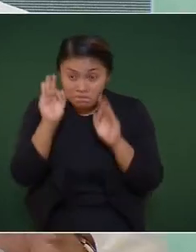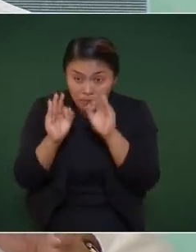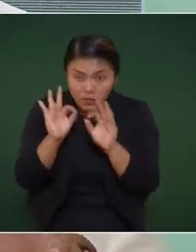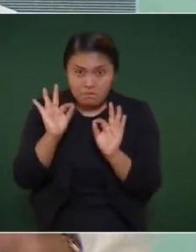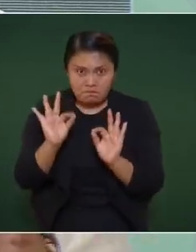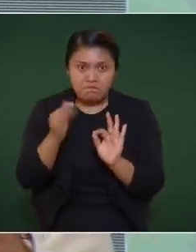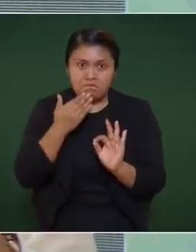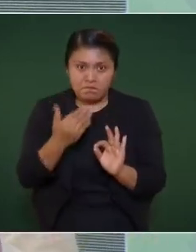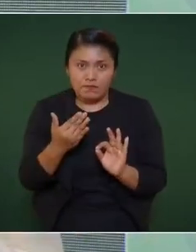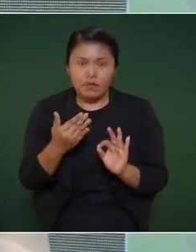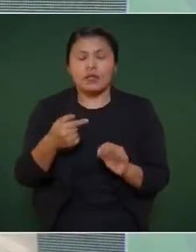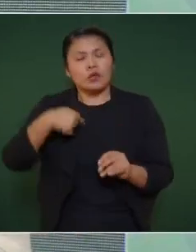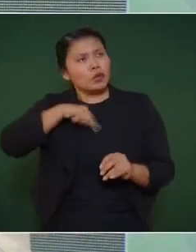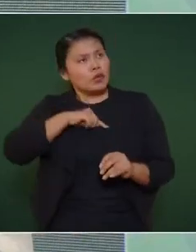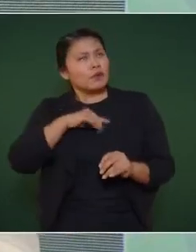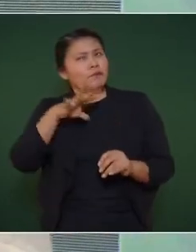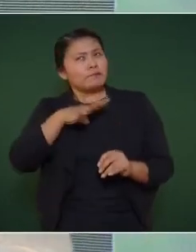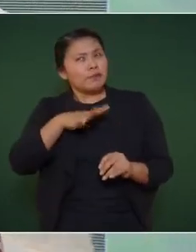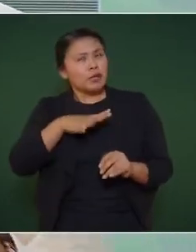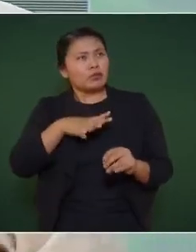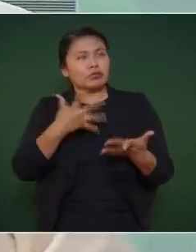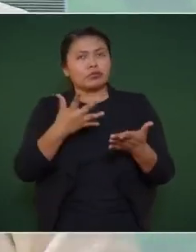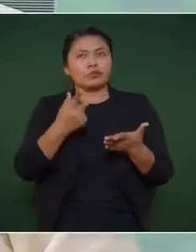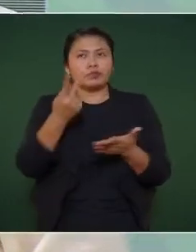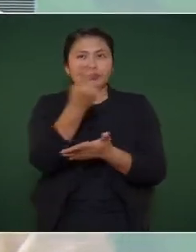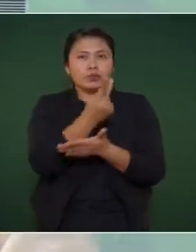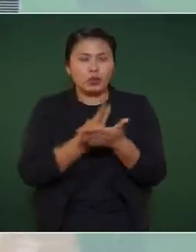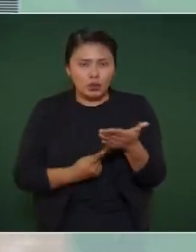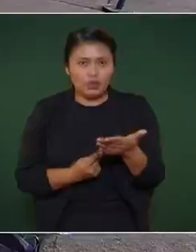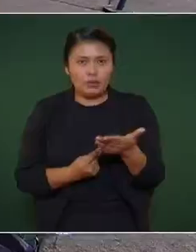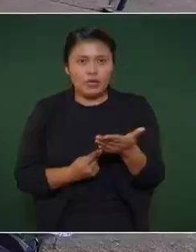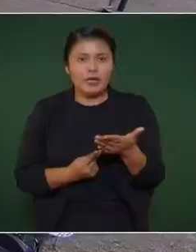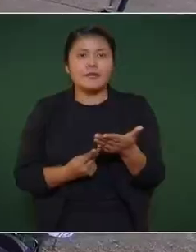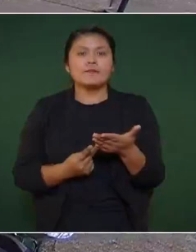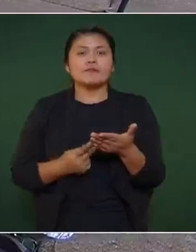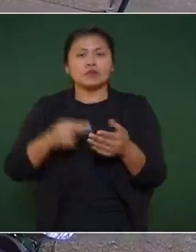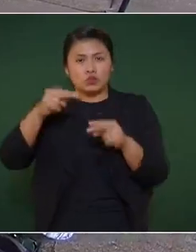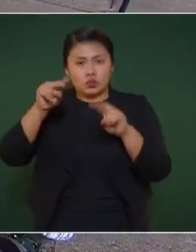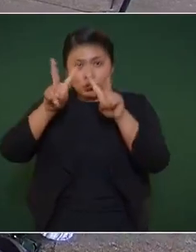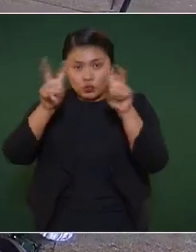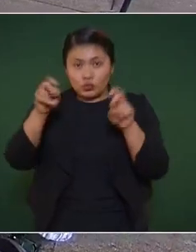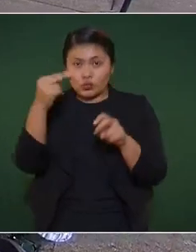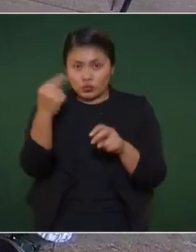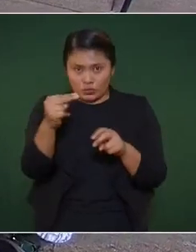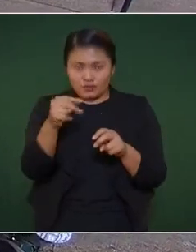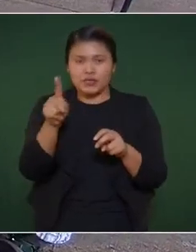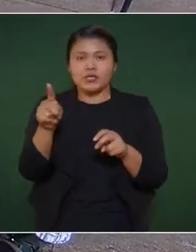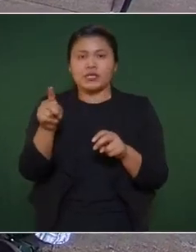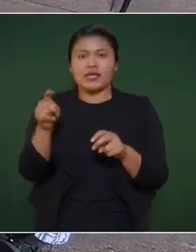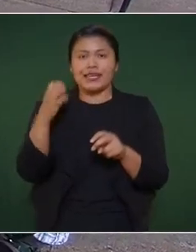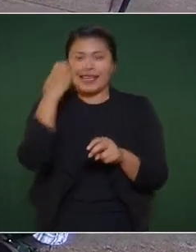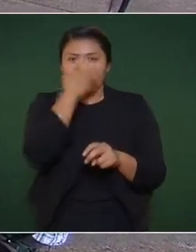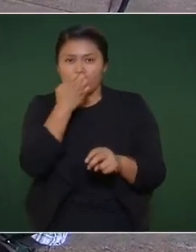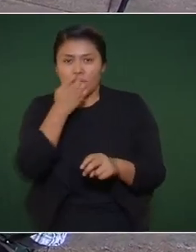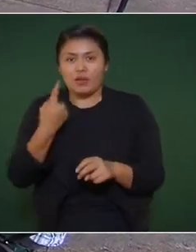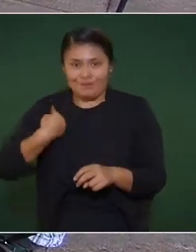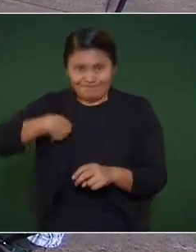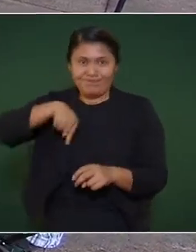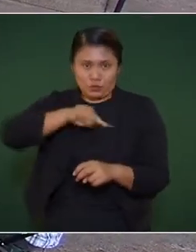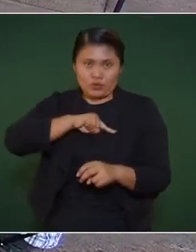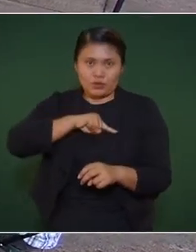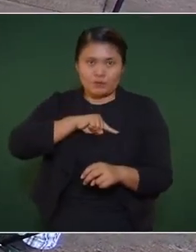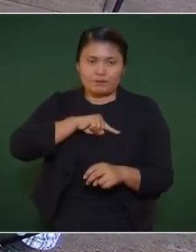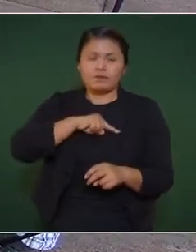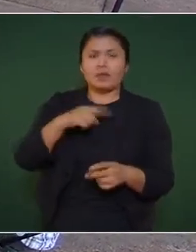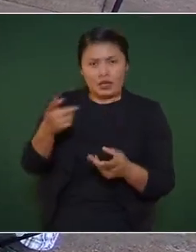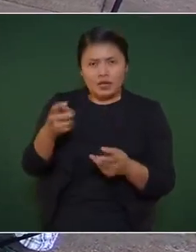Tenemos un programa que se llama La Escuela es Nuestra, que se aplica. Ahora venía